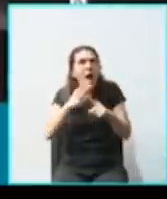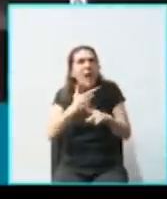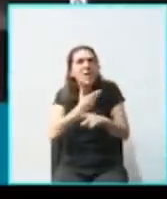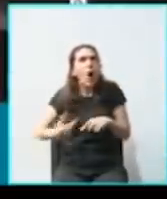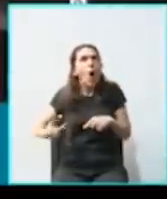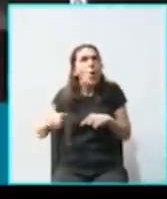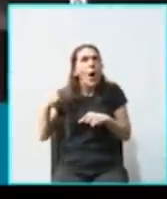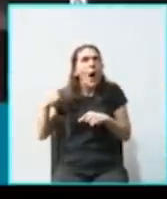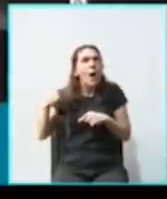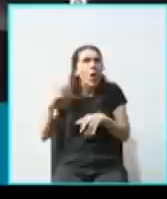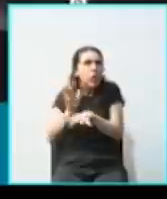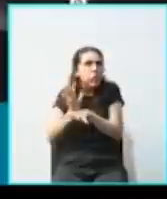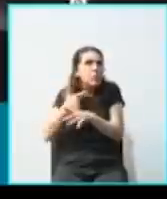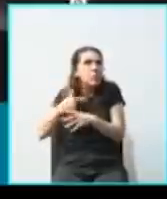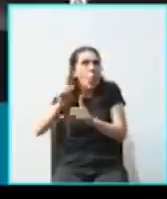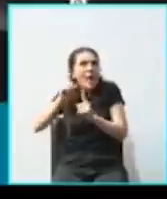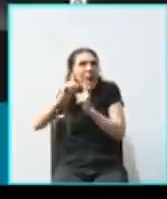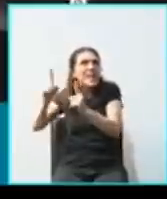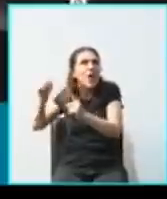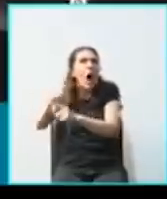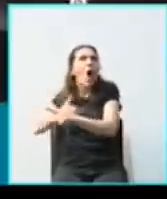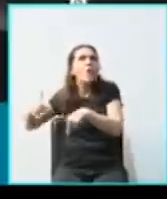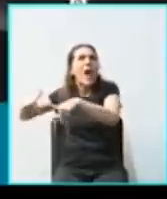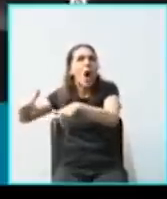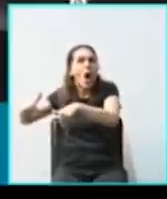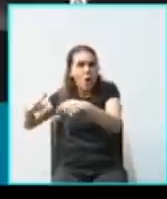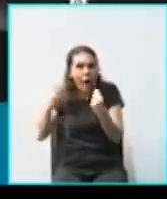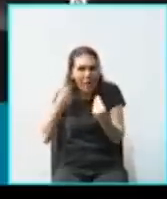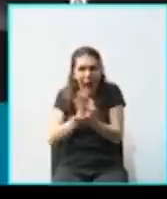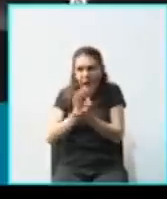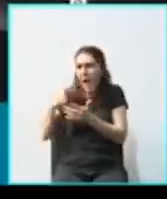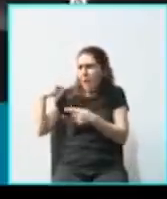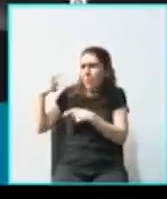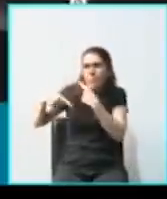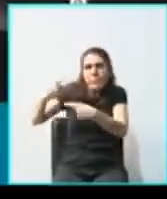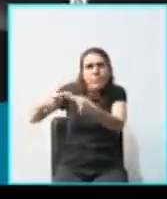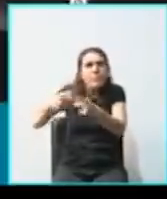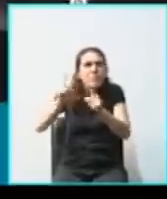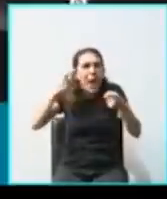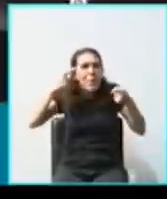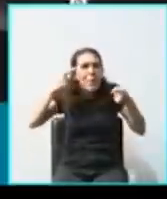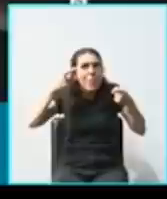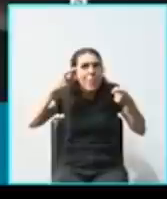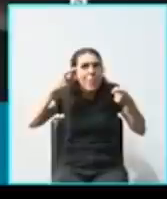gobierno actual, sino que solo sirve para mostrar una continuidad de intereses entre dos